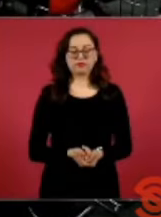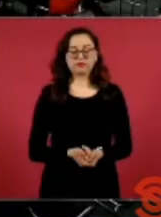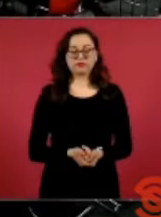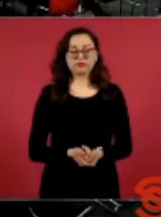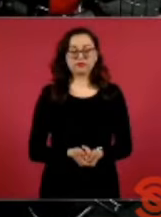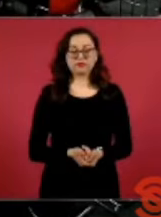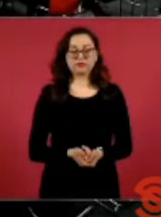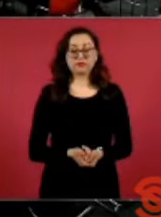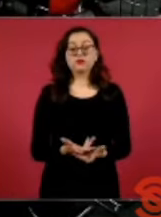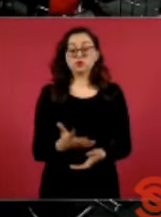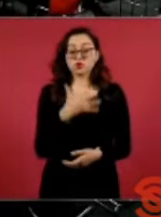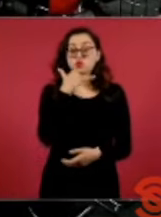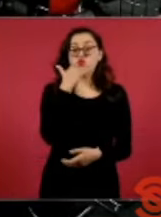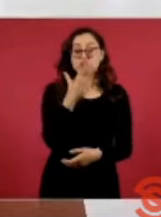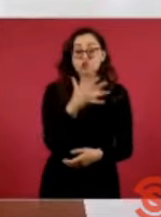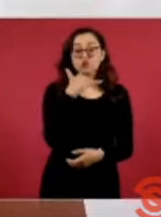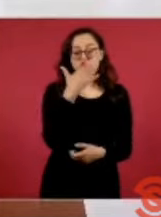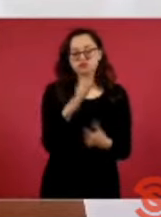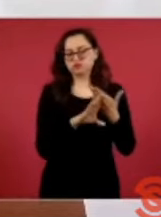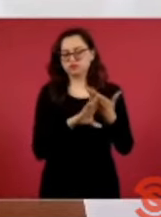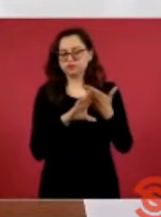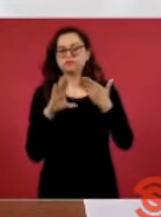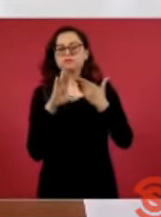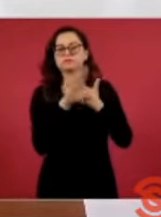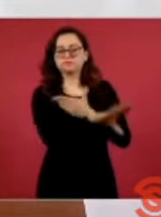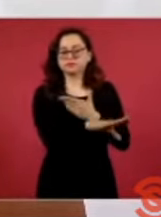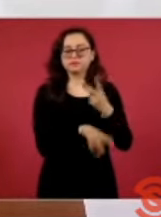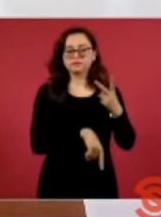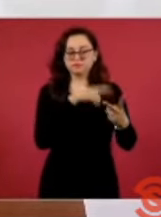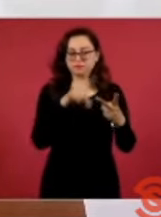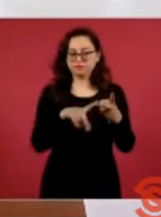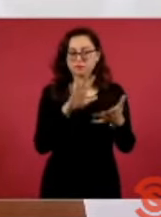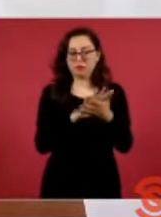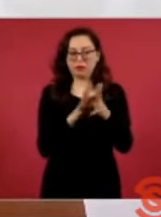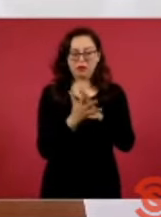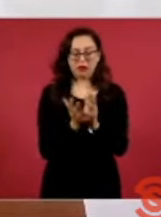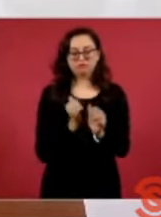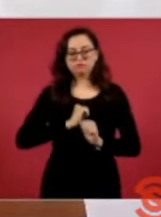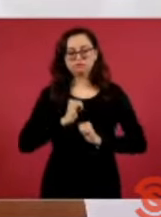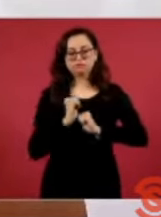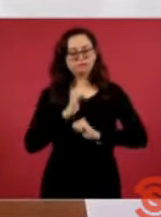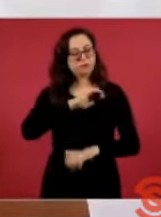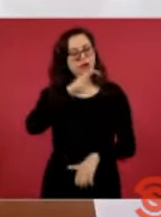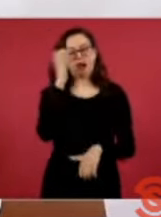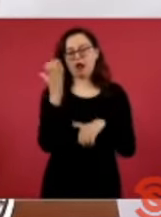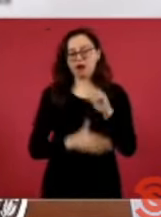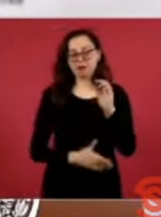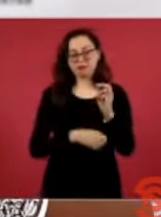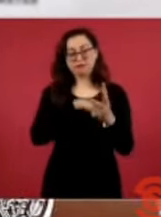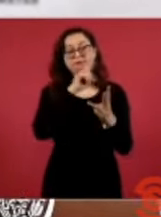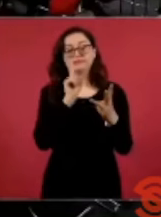influyentismo y hacer una política de austeridad. Porque todo esto,